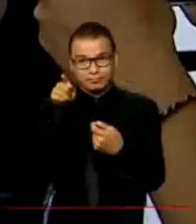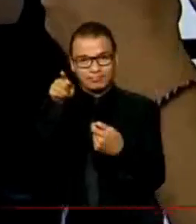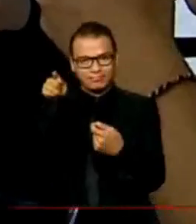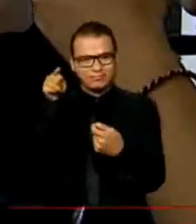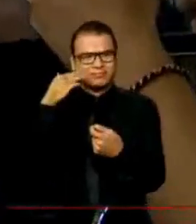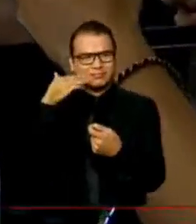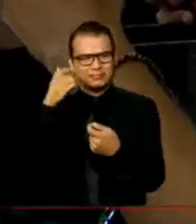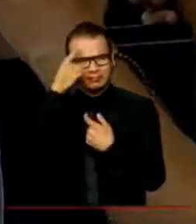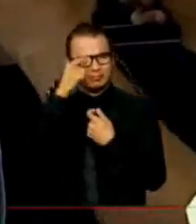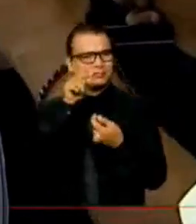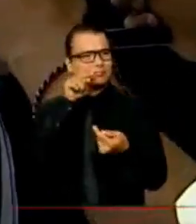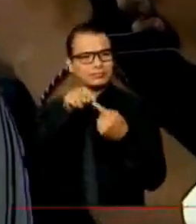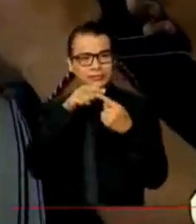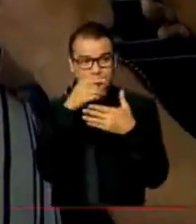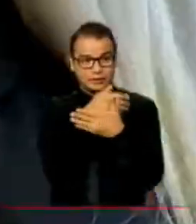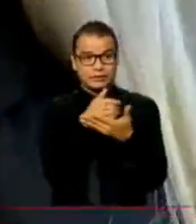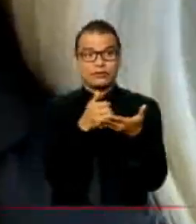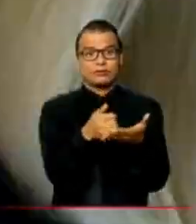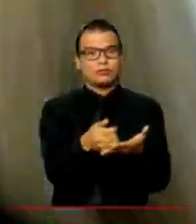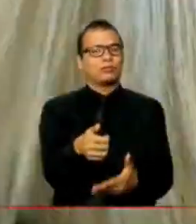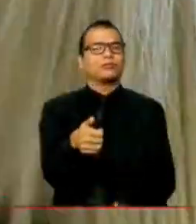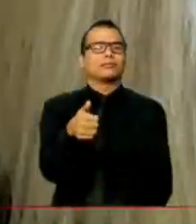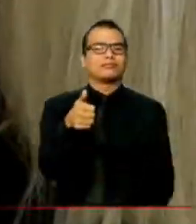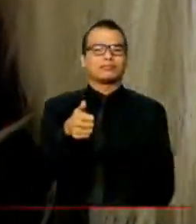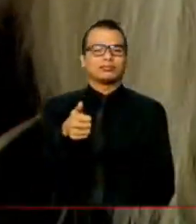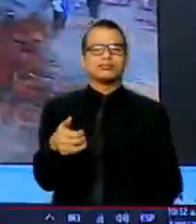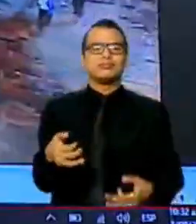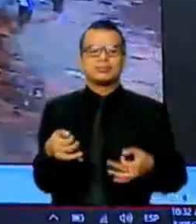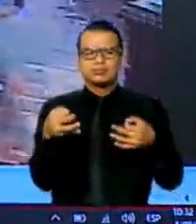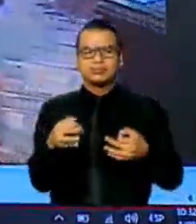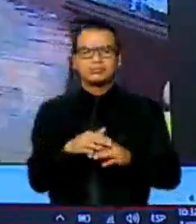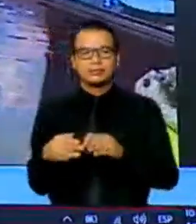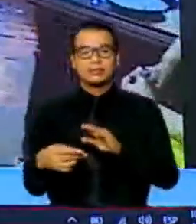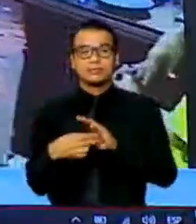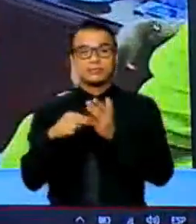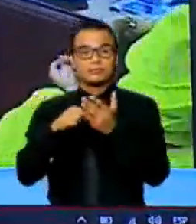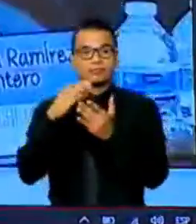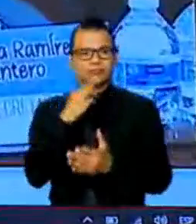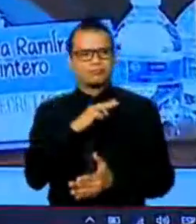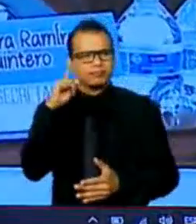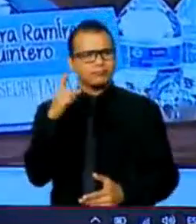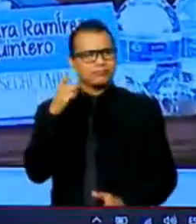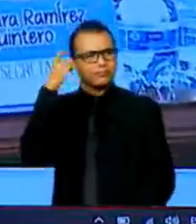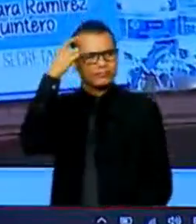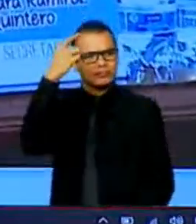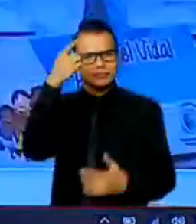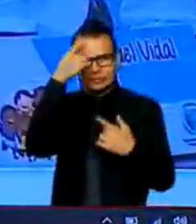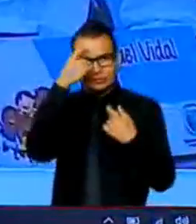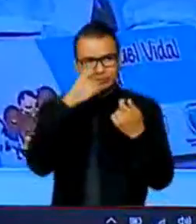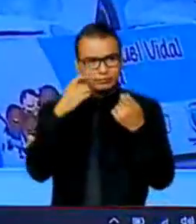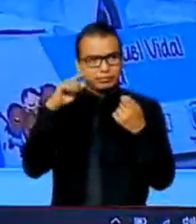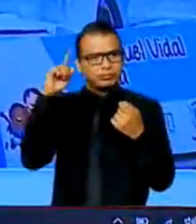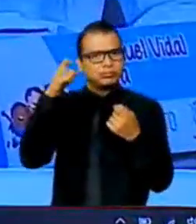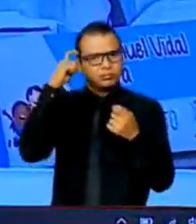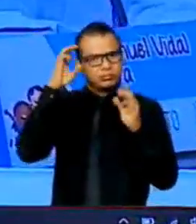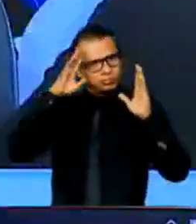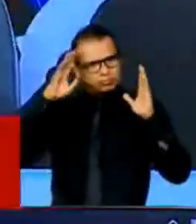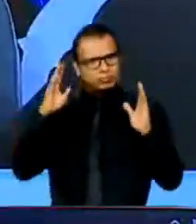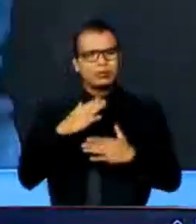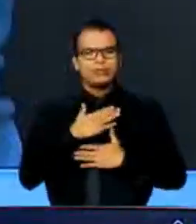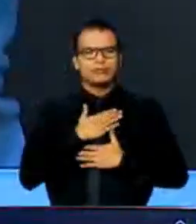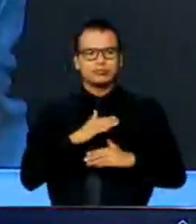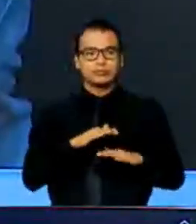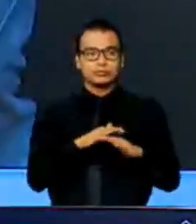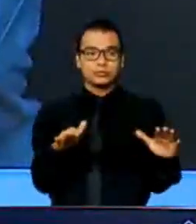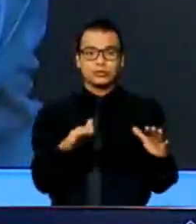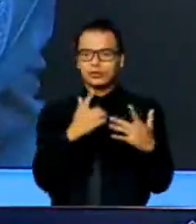El galardón entregado por la Corporación Juego y Niñez reconoce el compromiso de la mandataria con la niñez vallecaucana, quien le apostó a la ejecución de más de 20